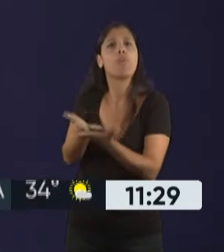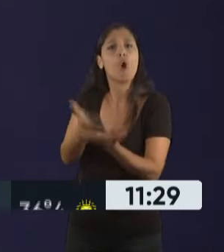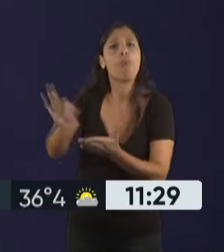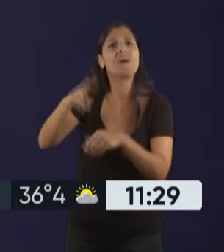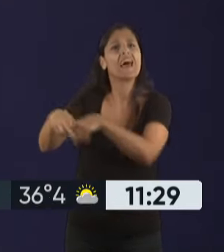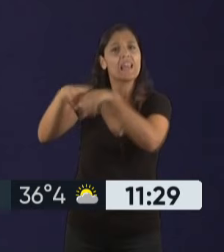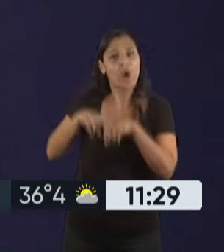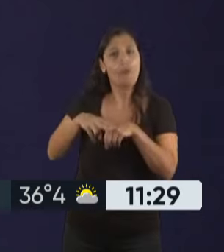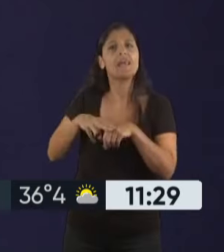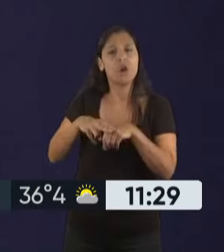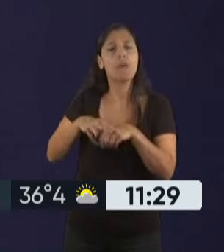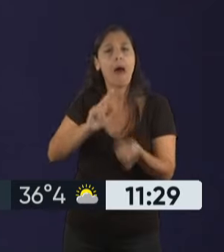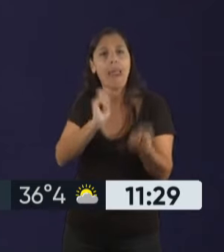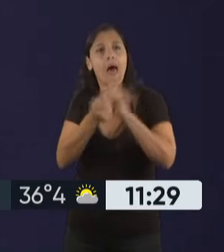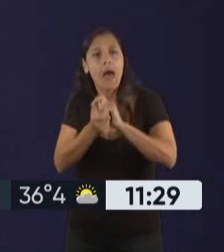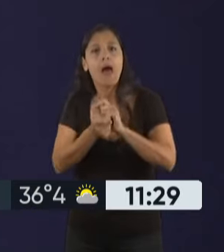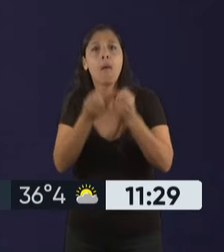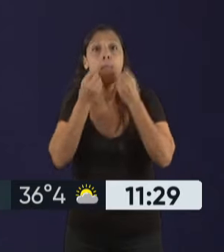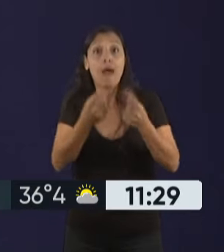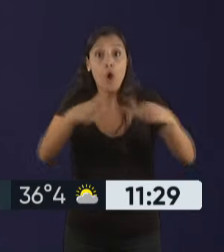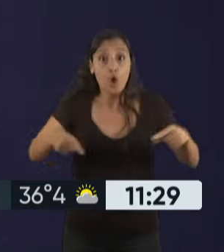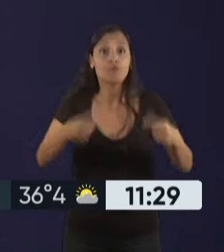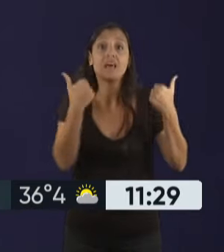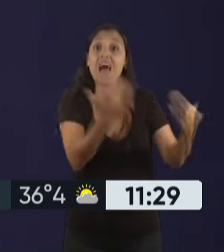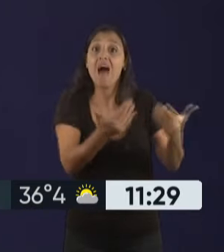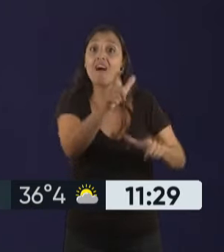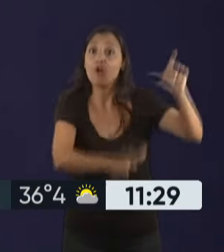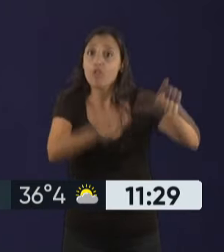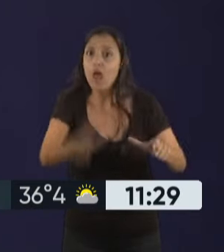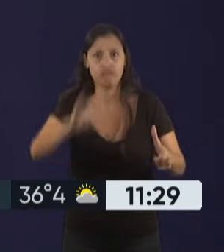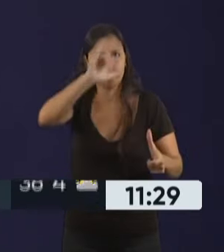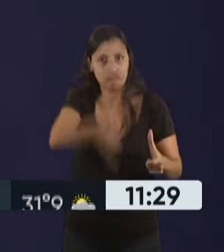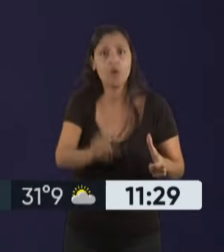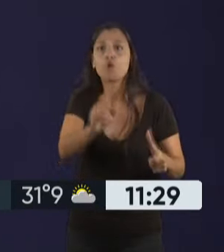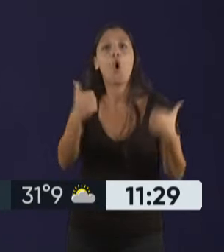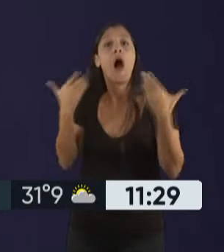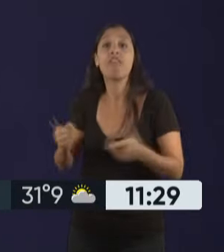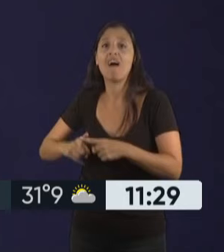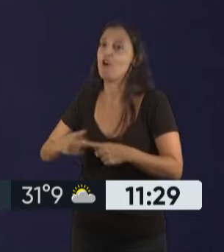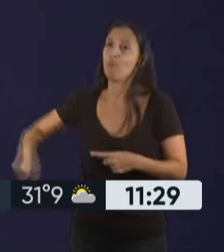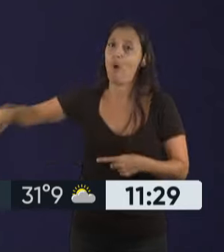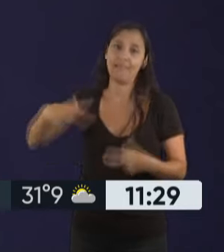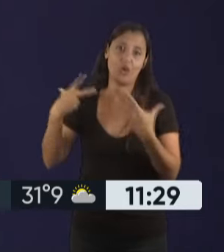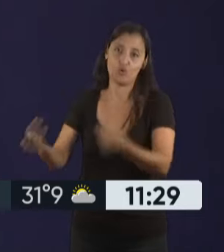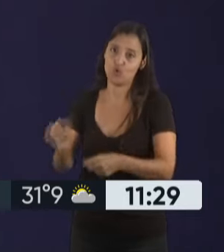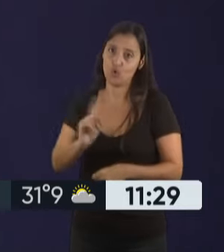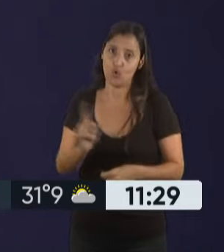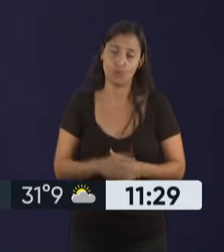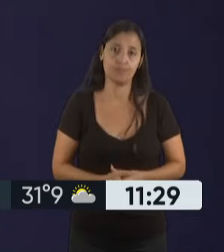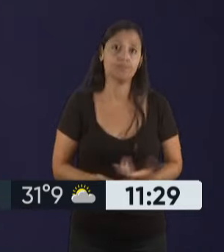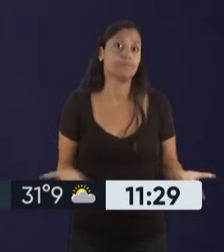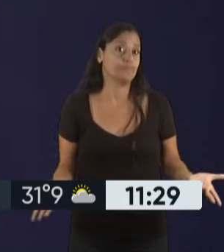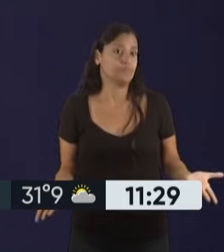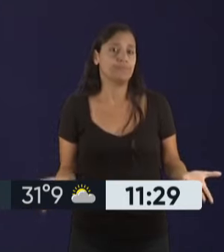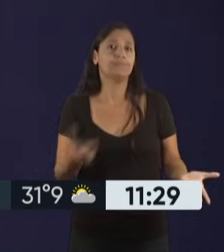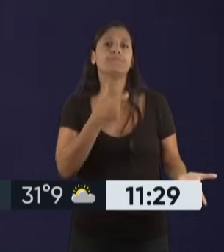para mejorar que esté en línea con los intereses de la gente y no con los intereses de la política con esto